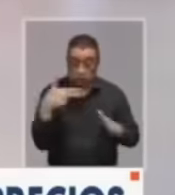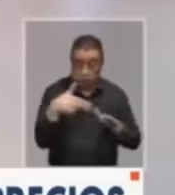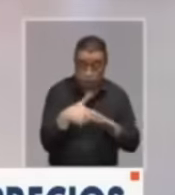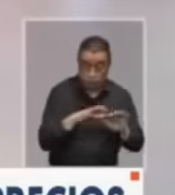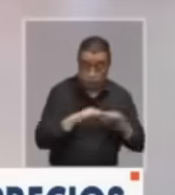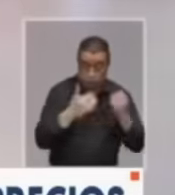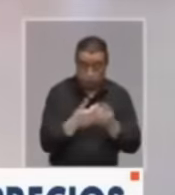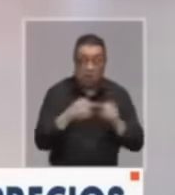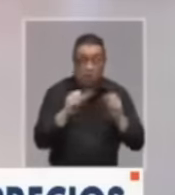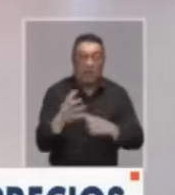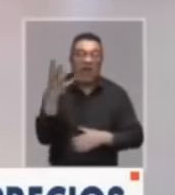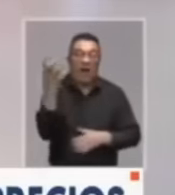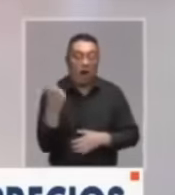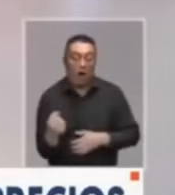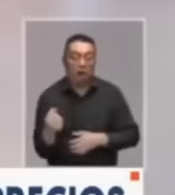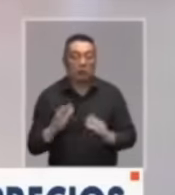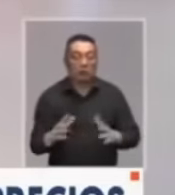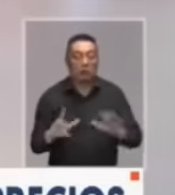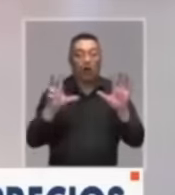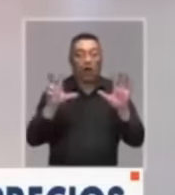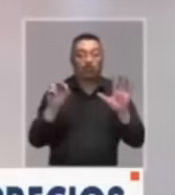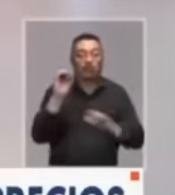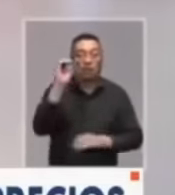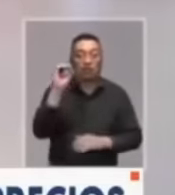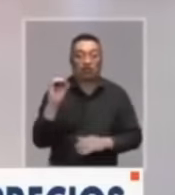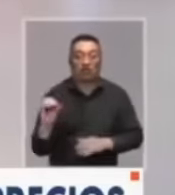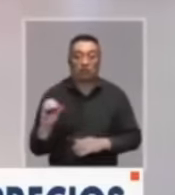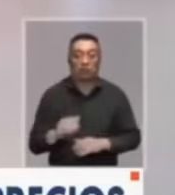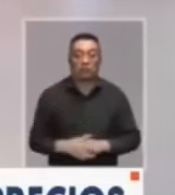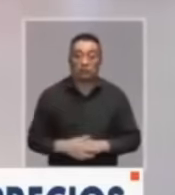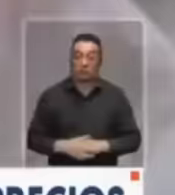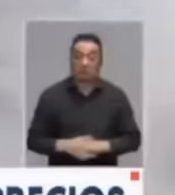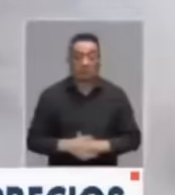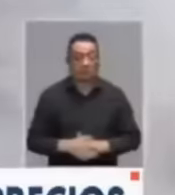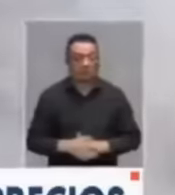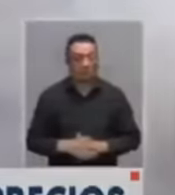vehículo puede llegar a ahorrar hasta un 80%.